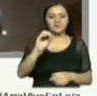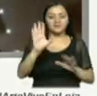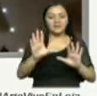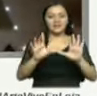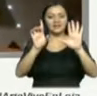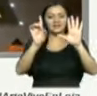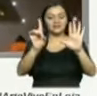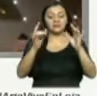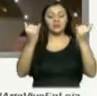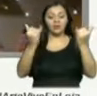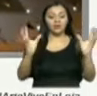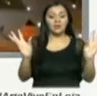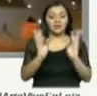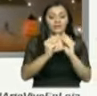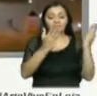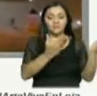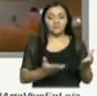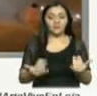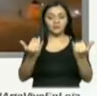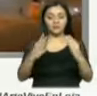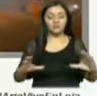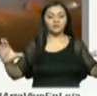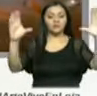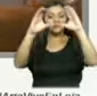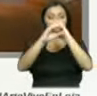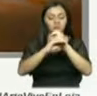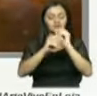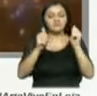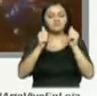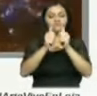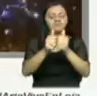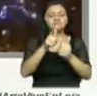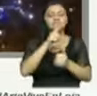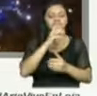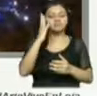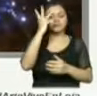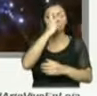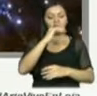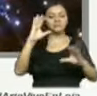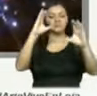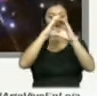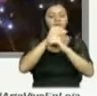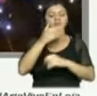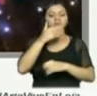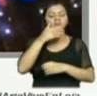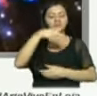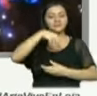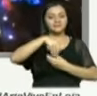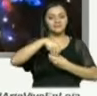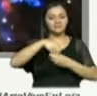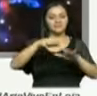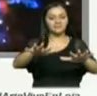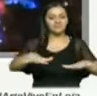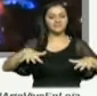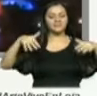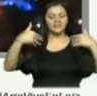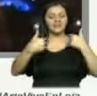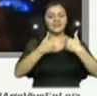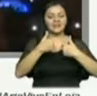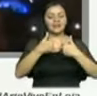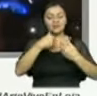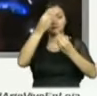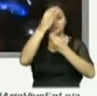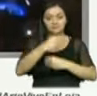2016. Durante esta noche y mientras nos acompañan esas hermosas imágenes de los exteriores del teatro, les comento